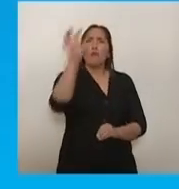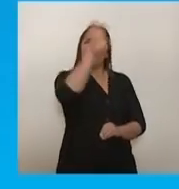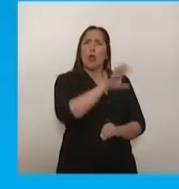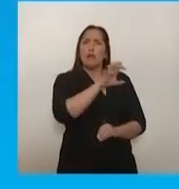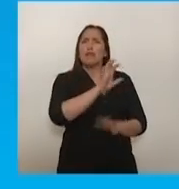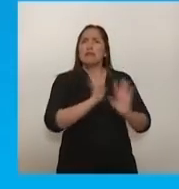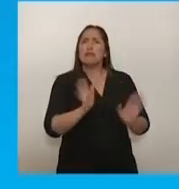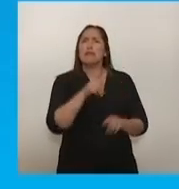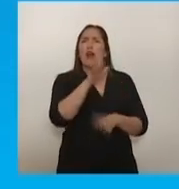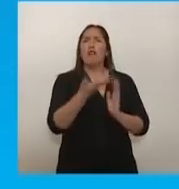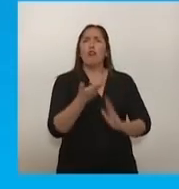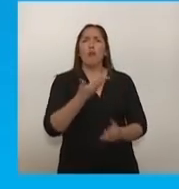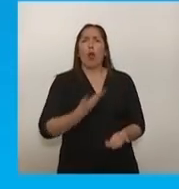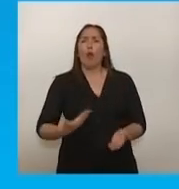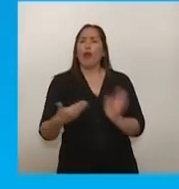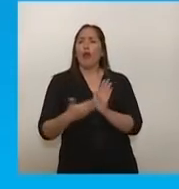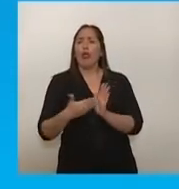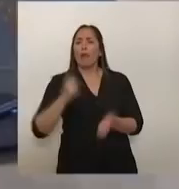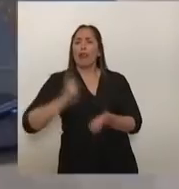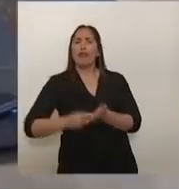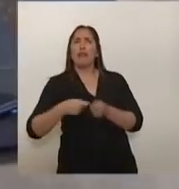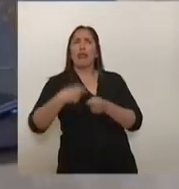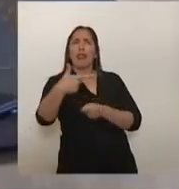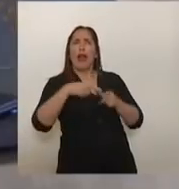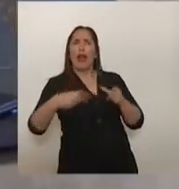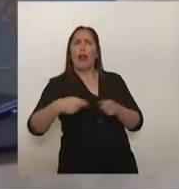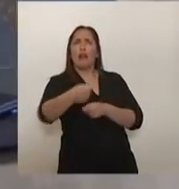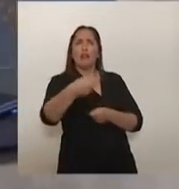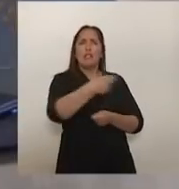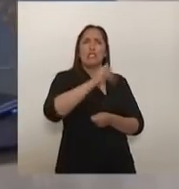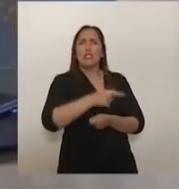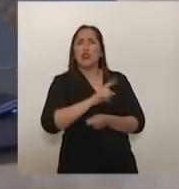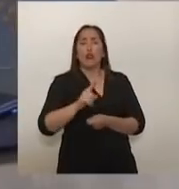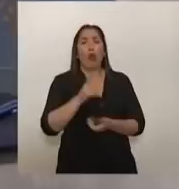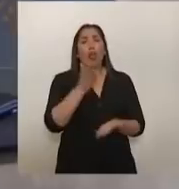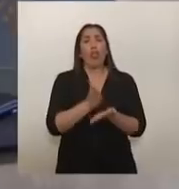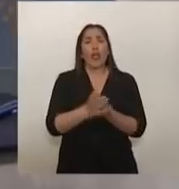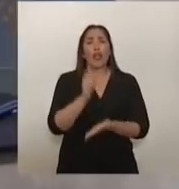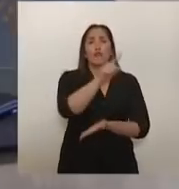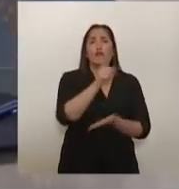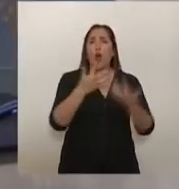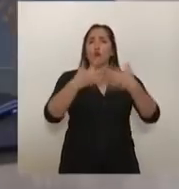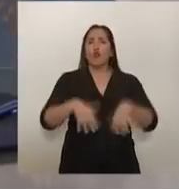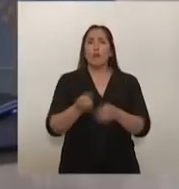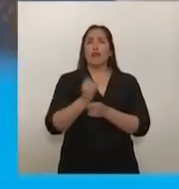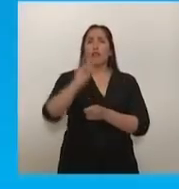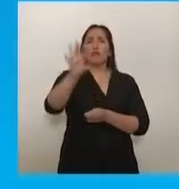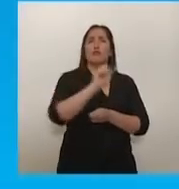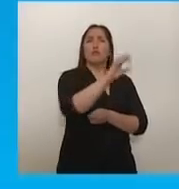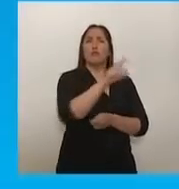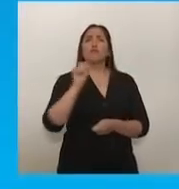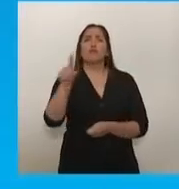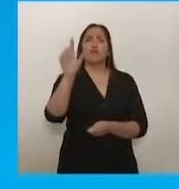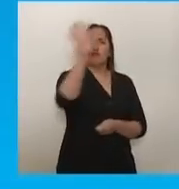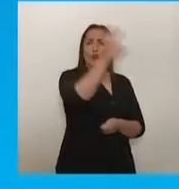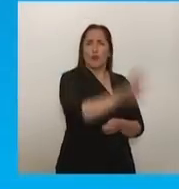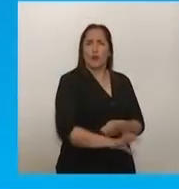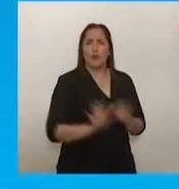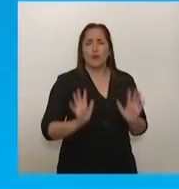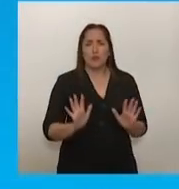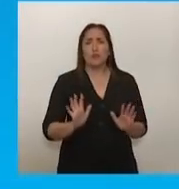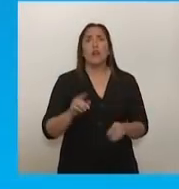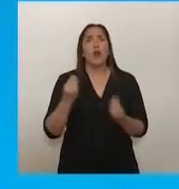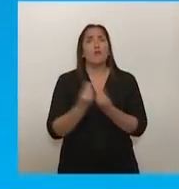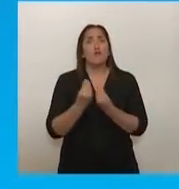están sometidas a la chequera del gobierno nacional, sino que tienen derecho a recibir sus fondos automáticamente. Cuando llegamos,